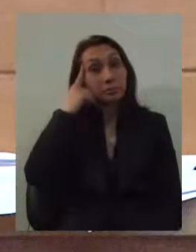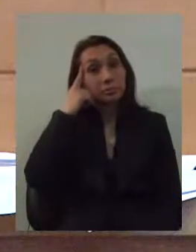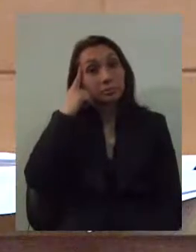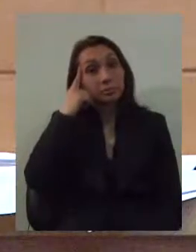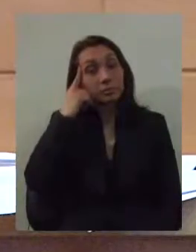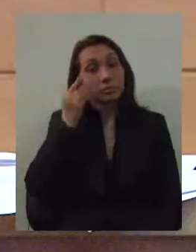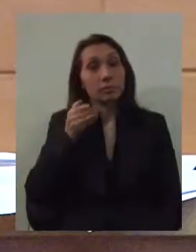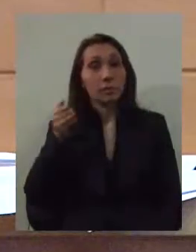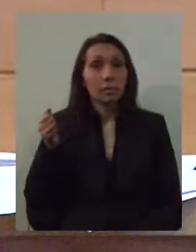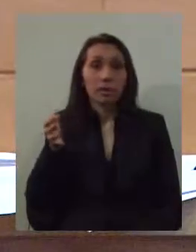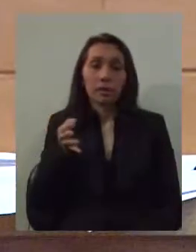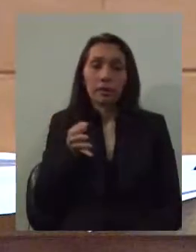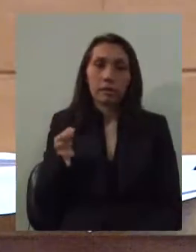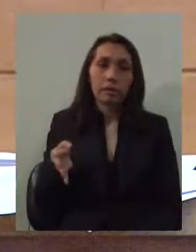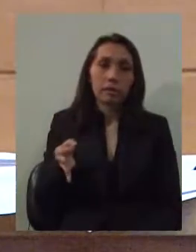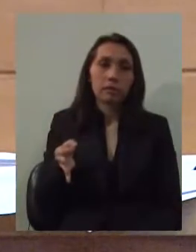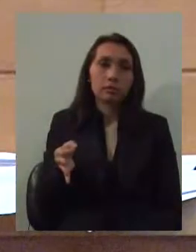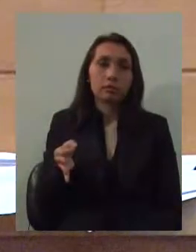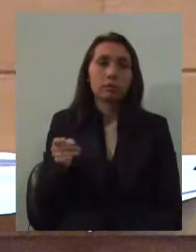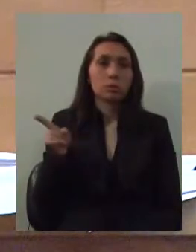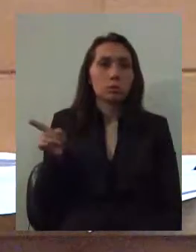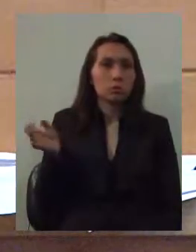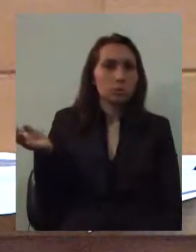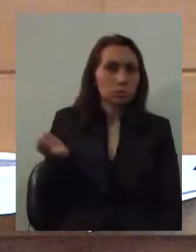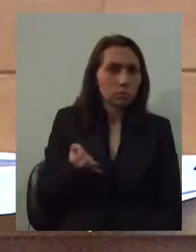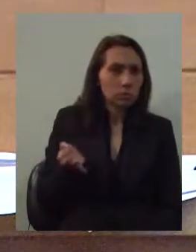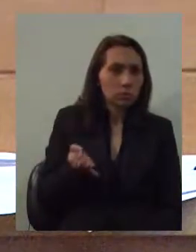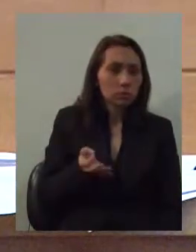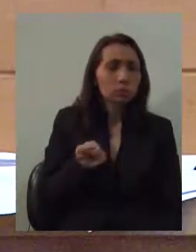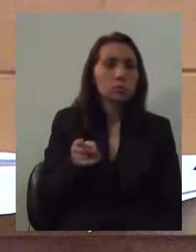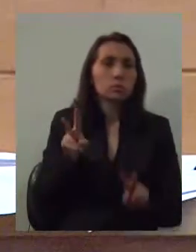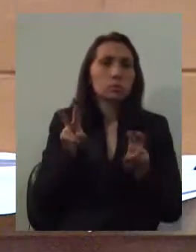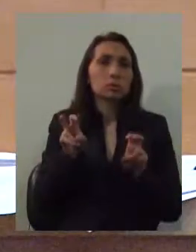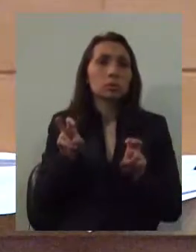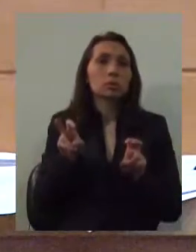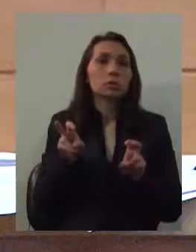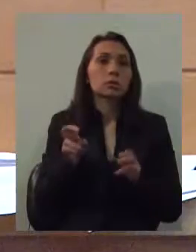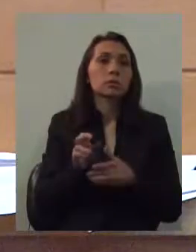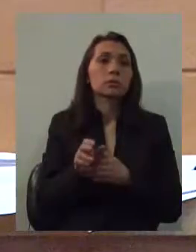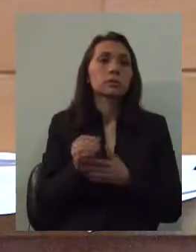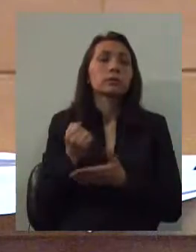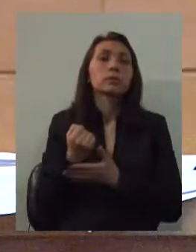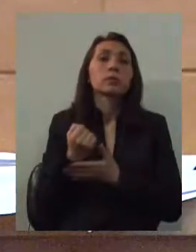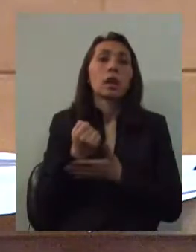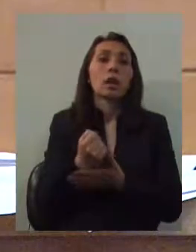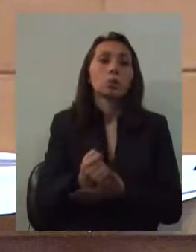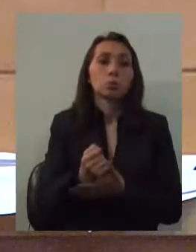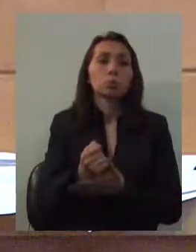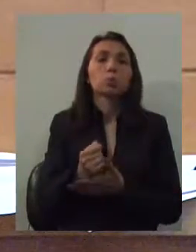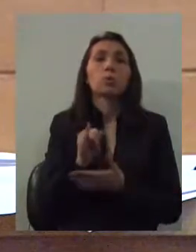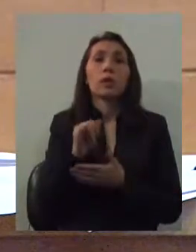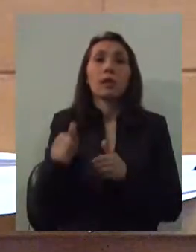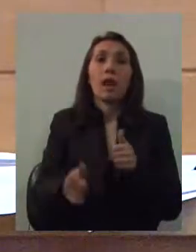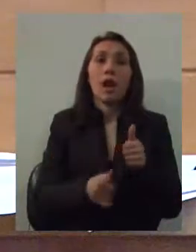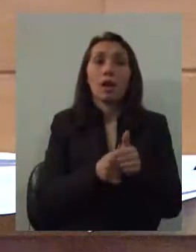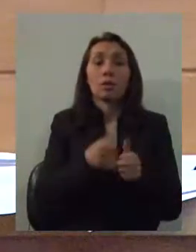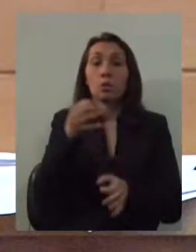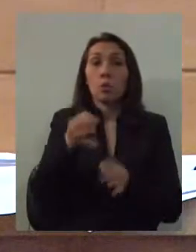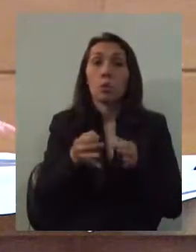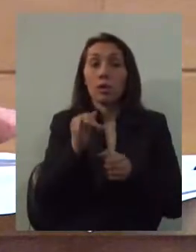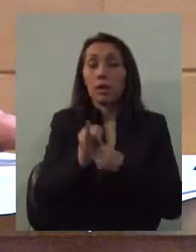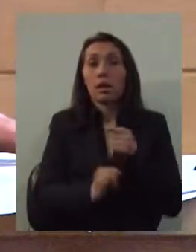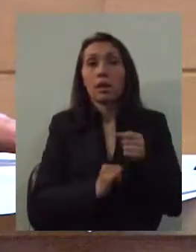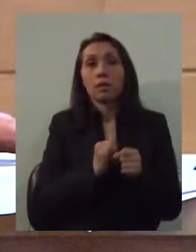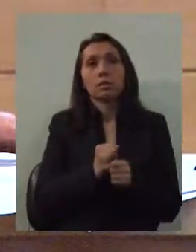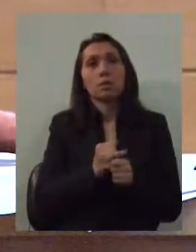Pienso, doctor, que lo que usted plantea con respecto a la cooperación y asistencia jurídica internacional